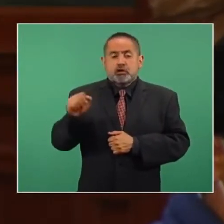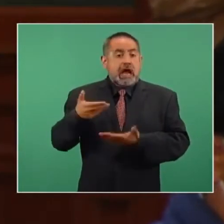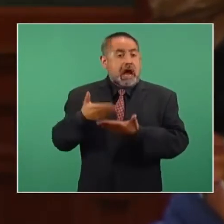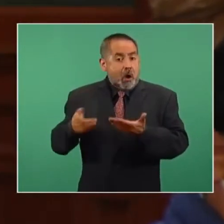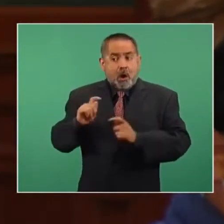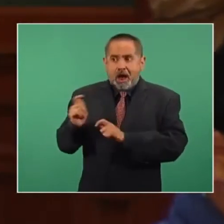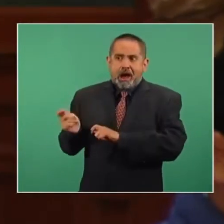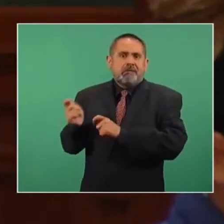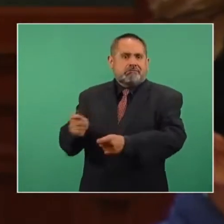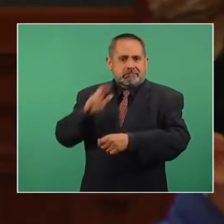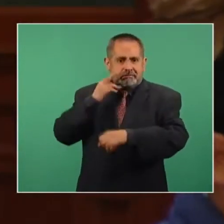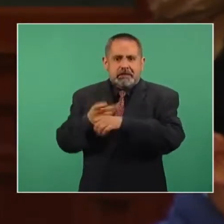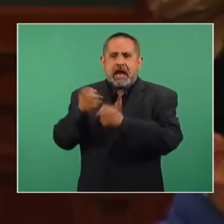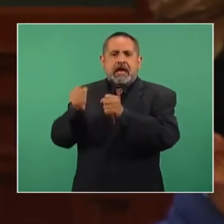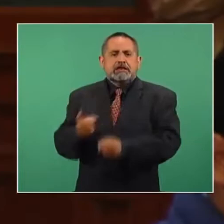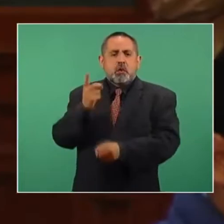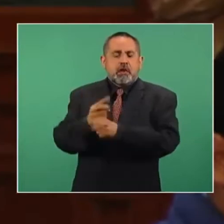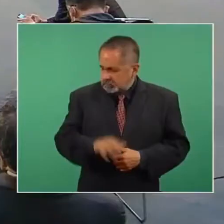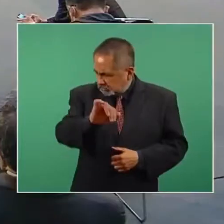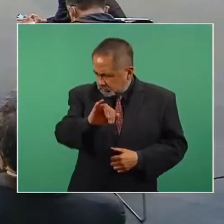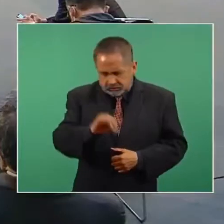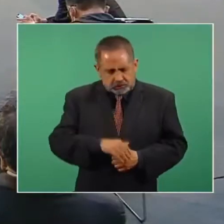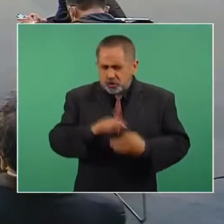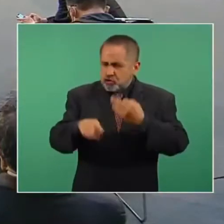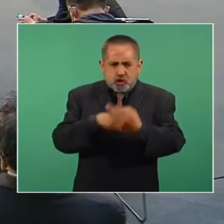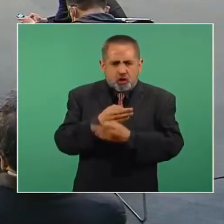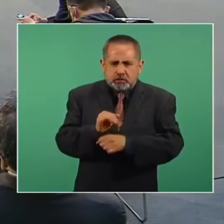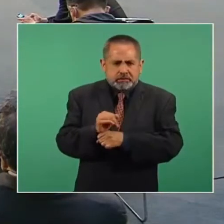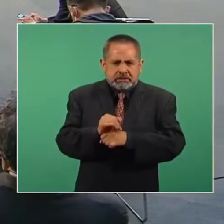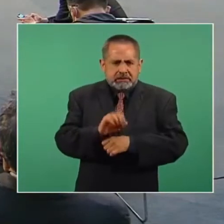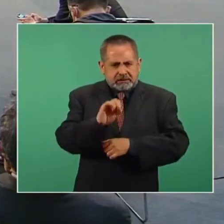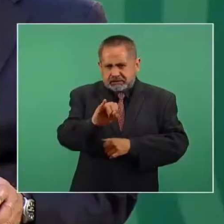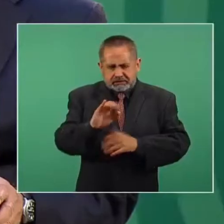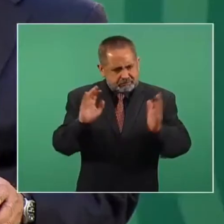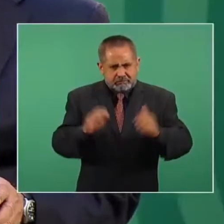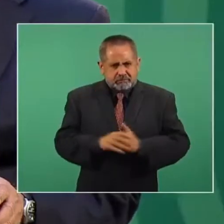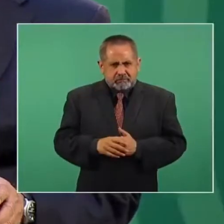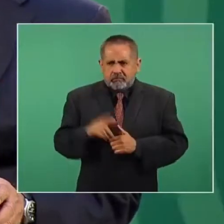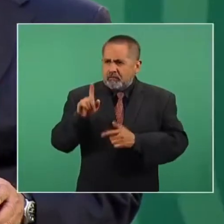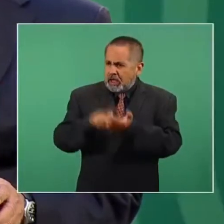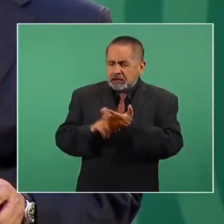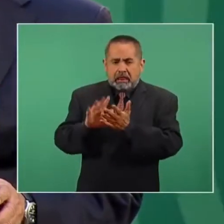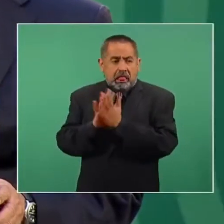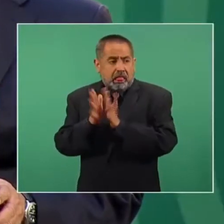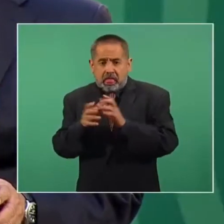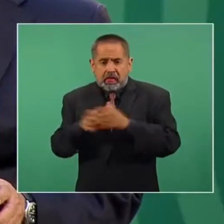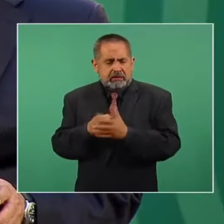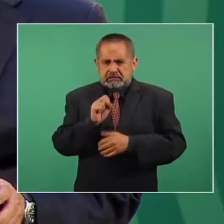responsable de seguridad nacional de su gabinete todos los que estén involucrados